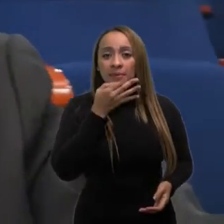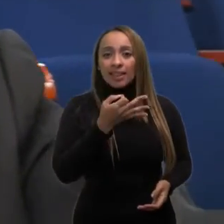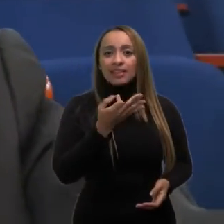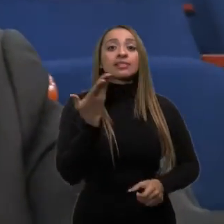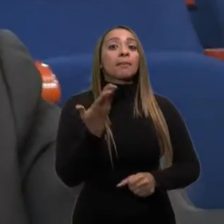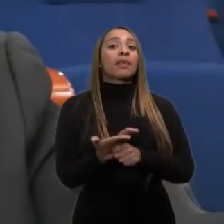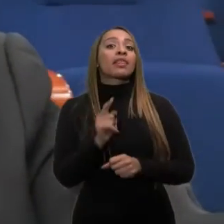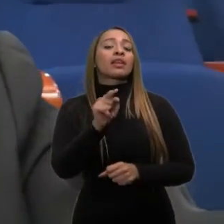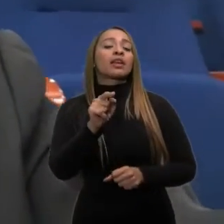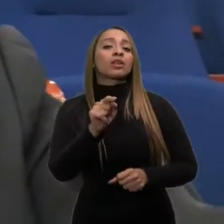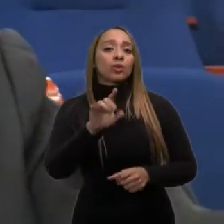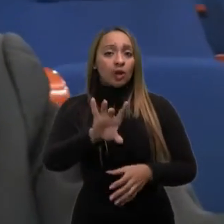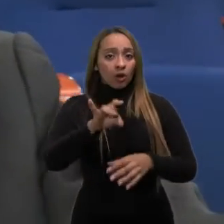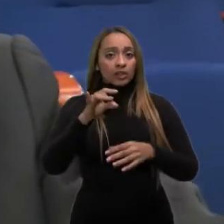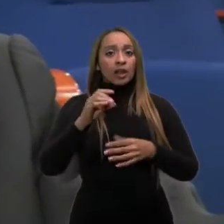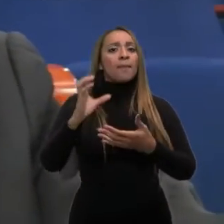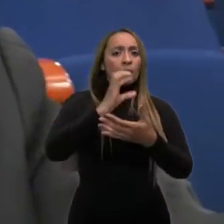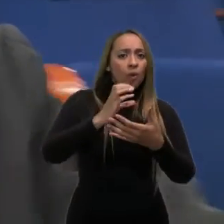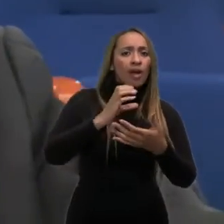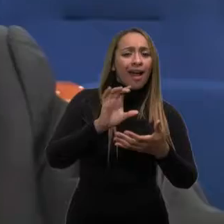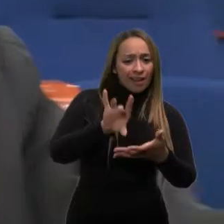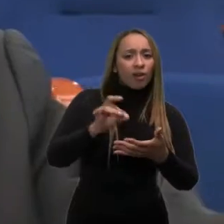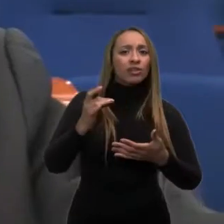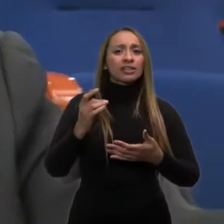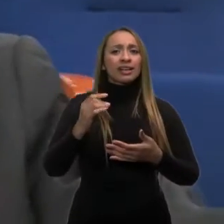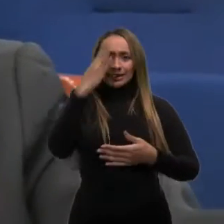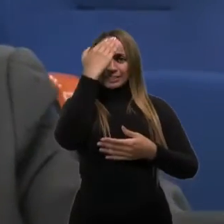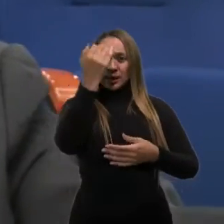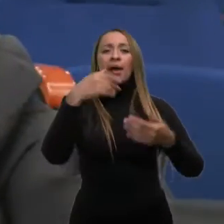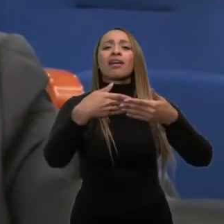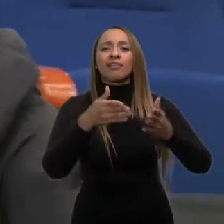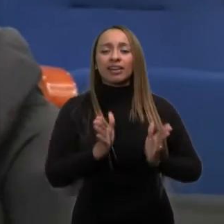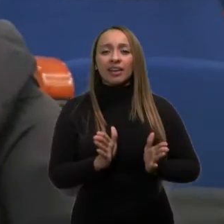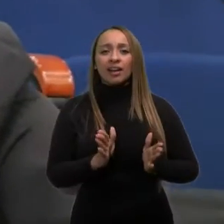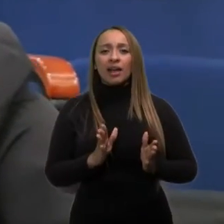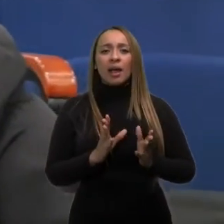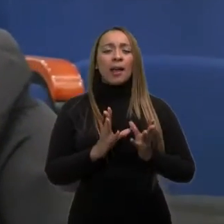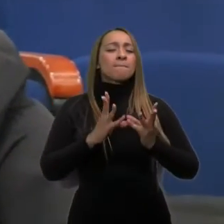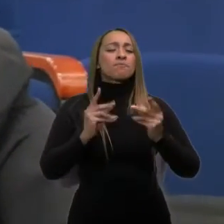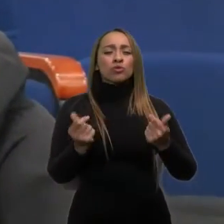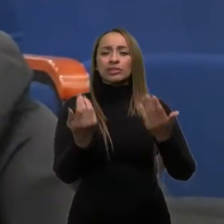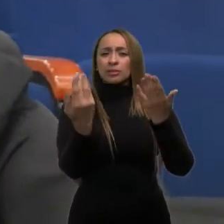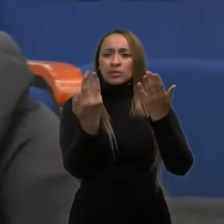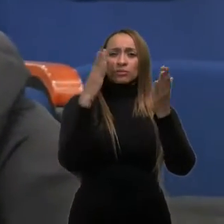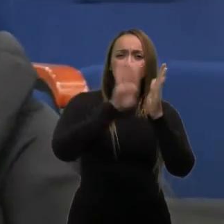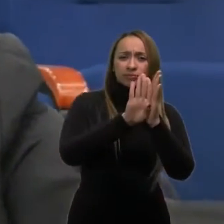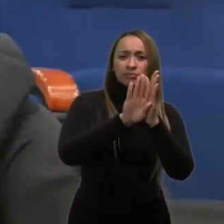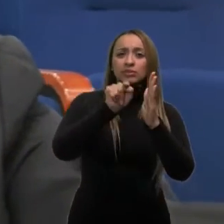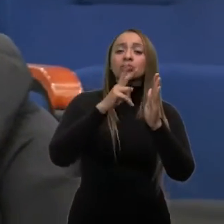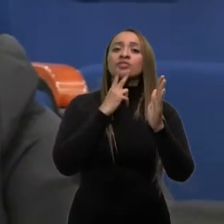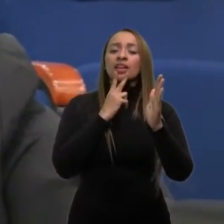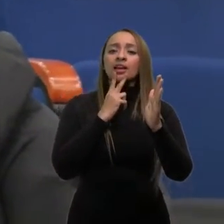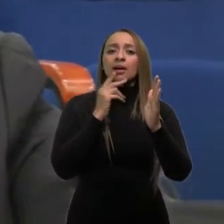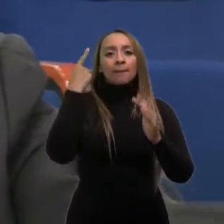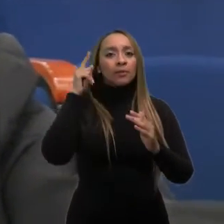momento dijo, pedid y se os dará, buscad y hallaréis, llamad y se os abrirá. Hay un montón de puertas en tu vida que están cerradas. ¿Sabes por qué?